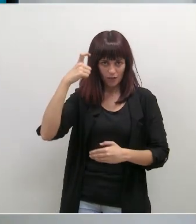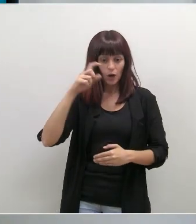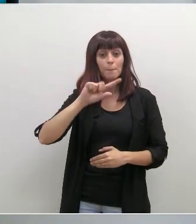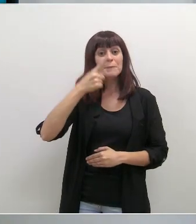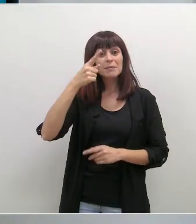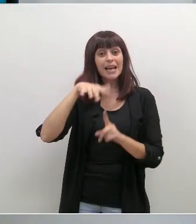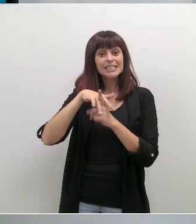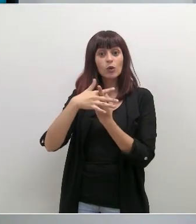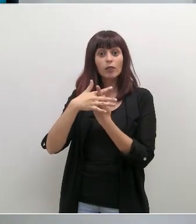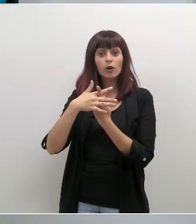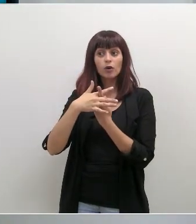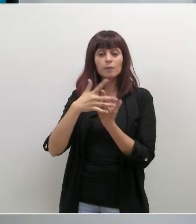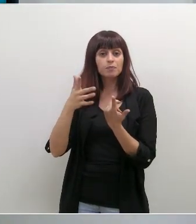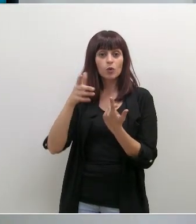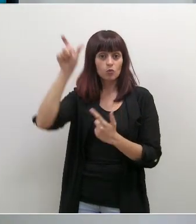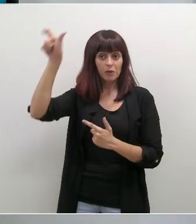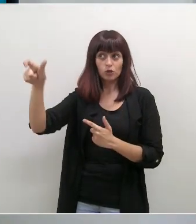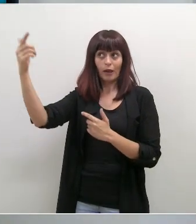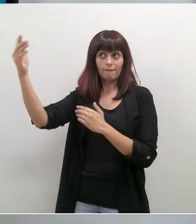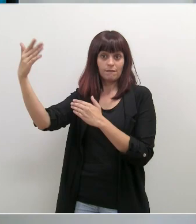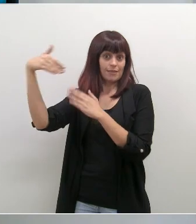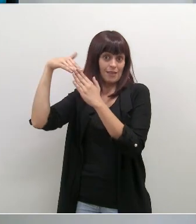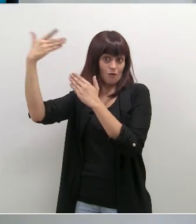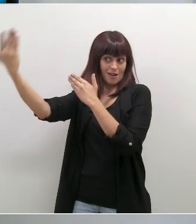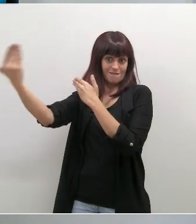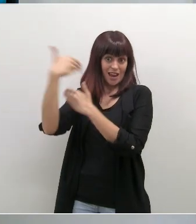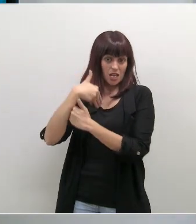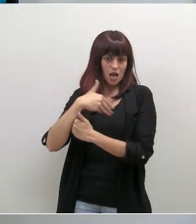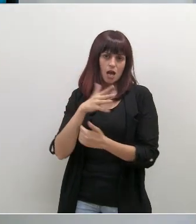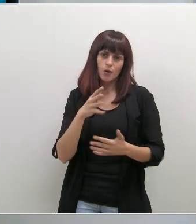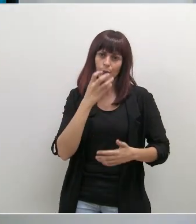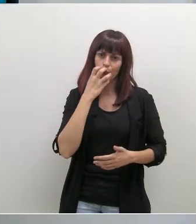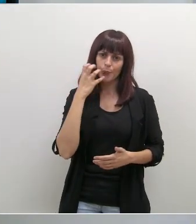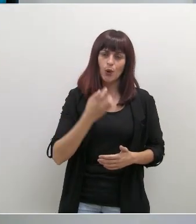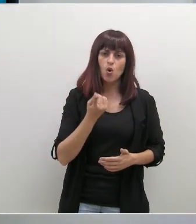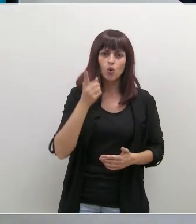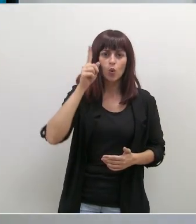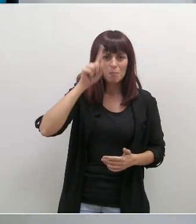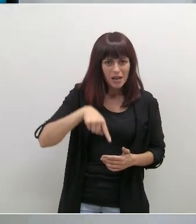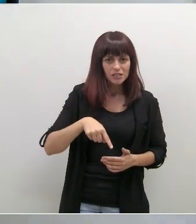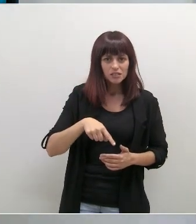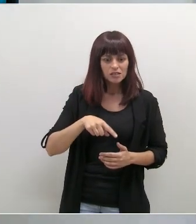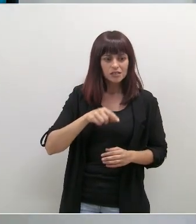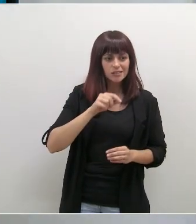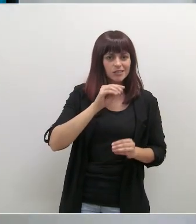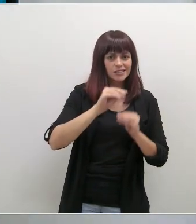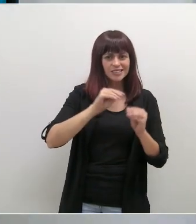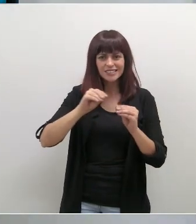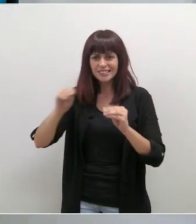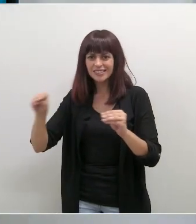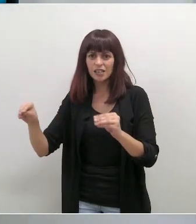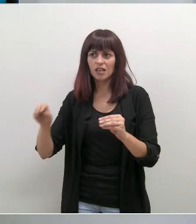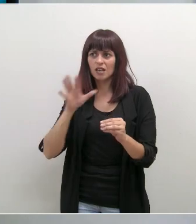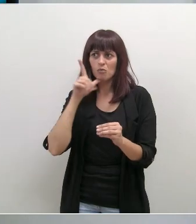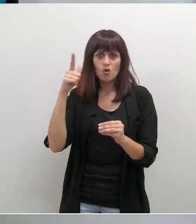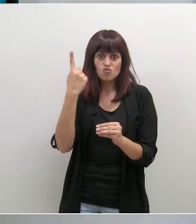caso que tuvimos aquí, que fue un caso efectivamente importado, tardamos prácticamente un mes en llegar a todo lo que había originado